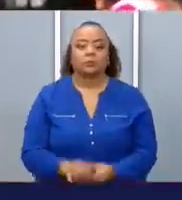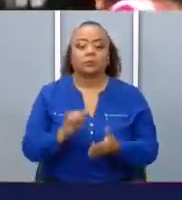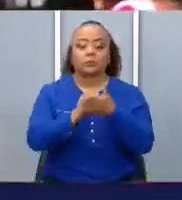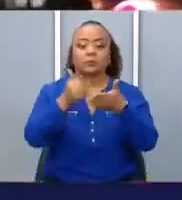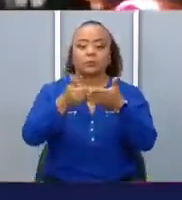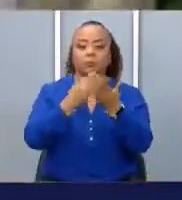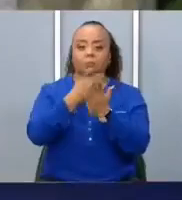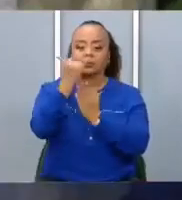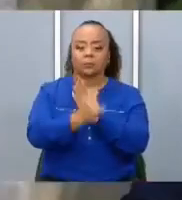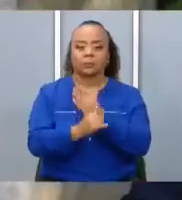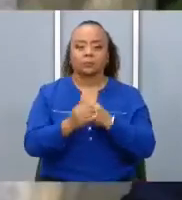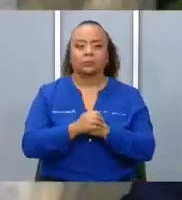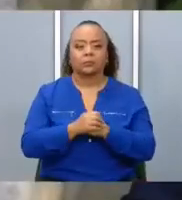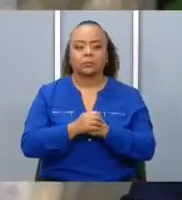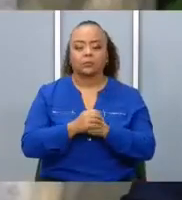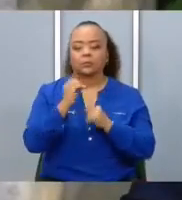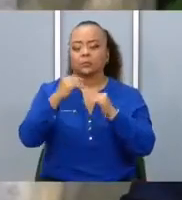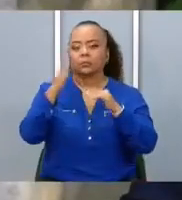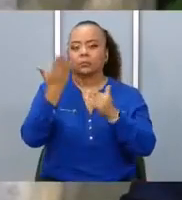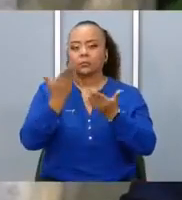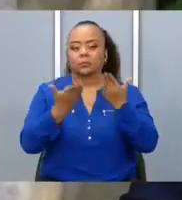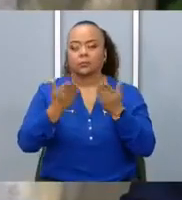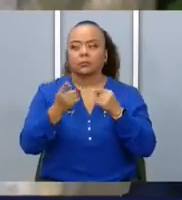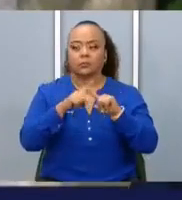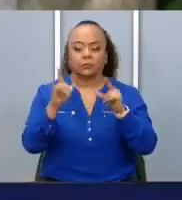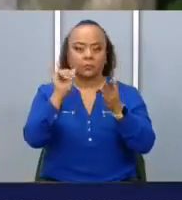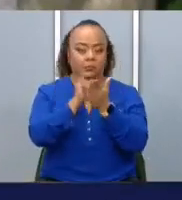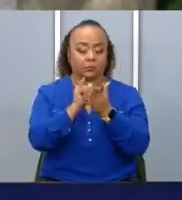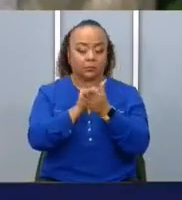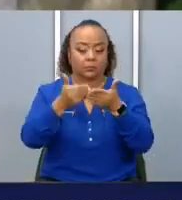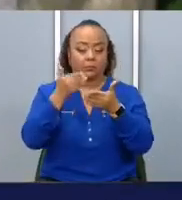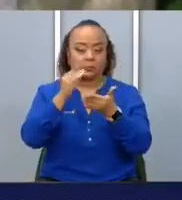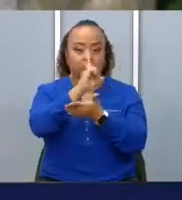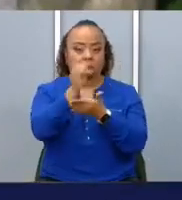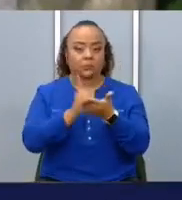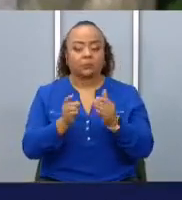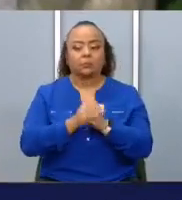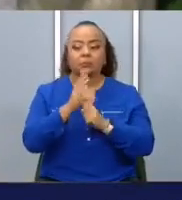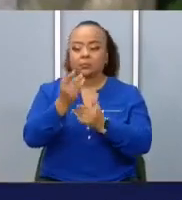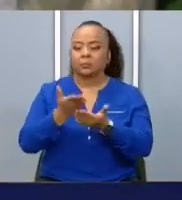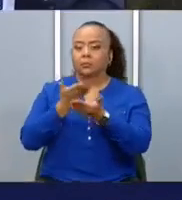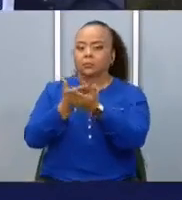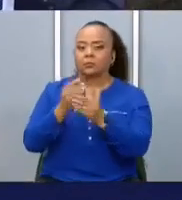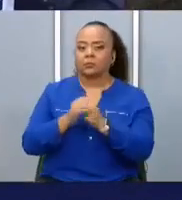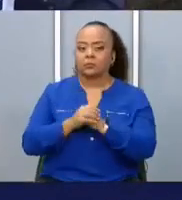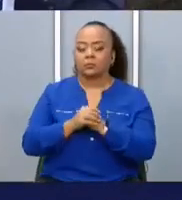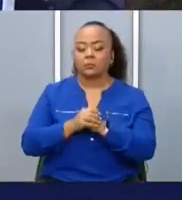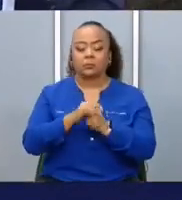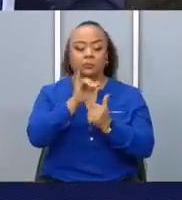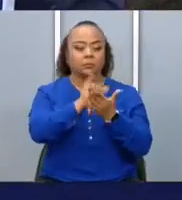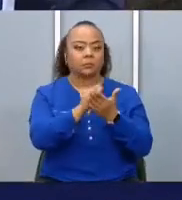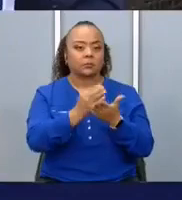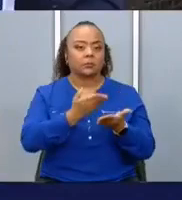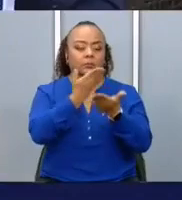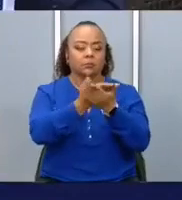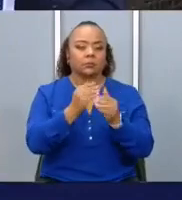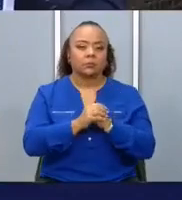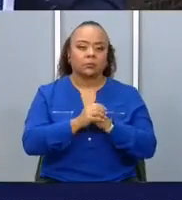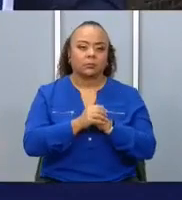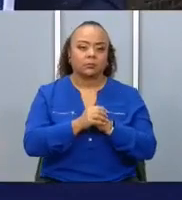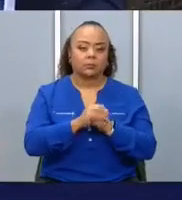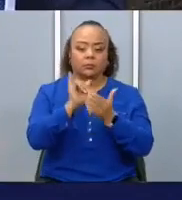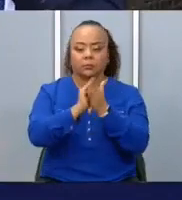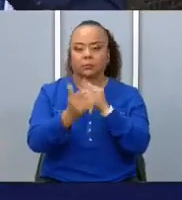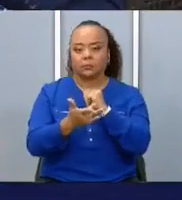anteproyecto es el esbozo o más tal vez pero ese es el prediseño y aporte de es aporte del bueno